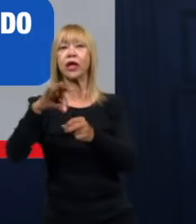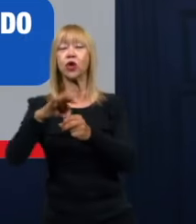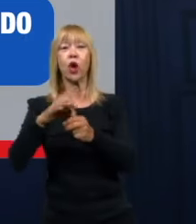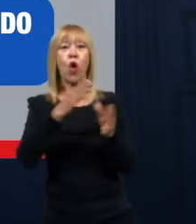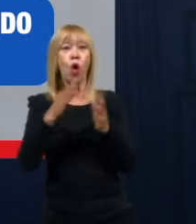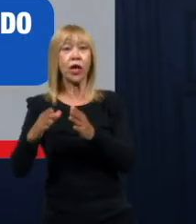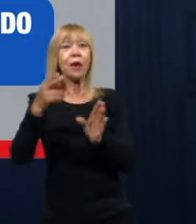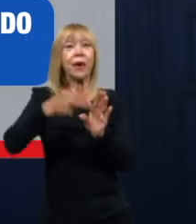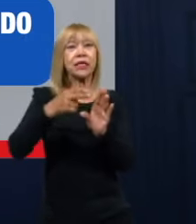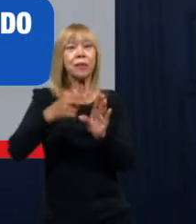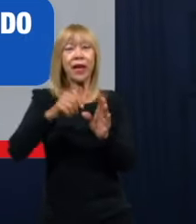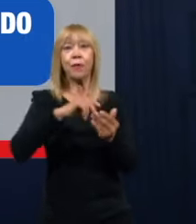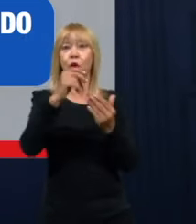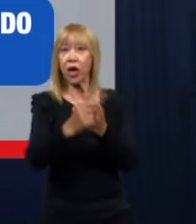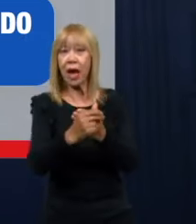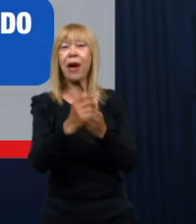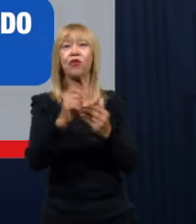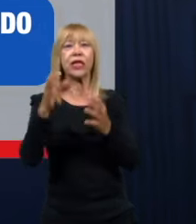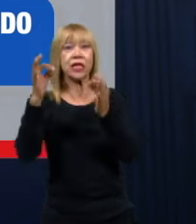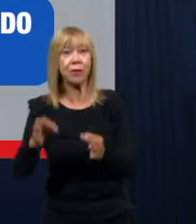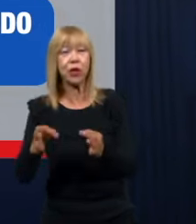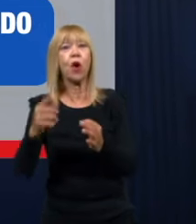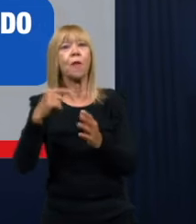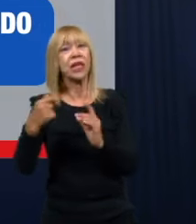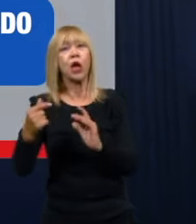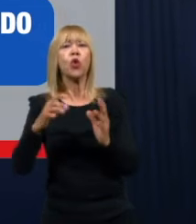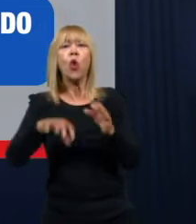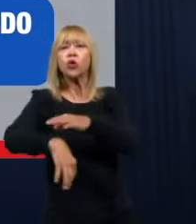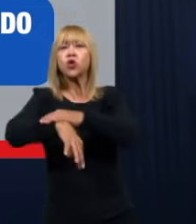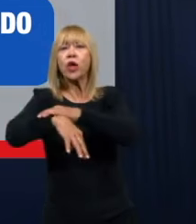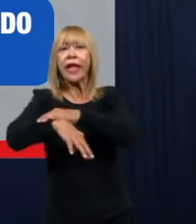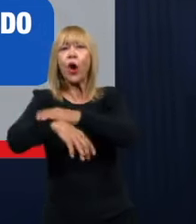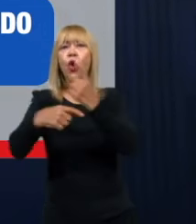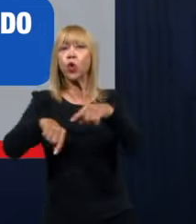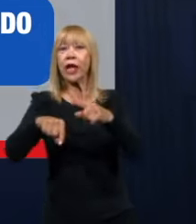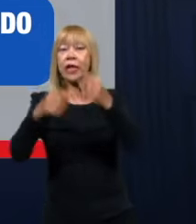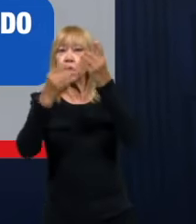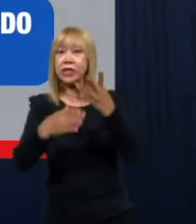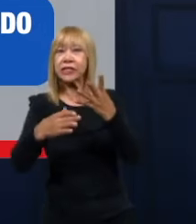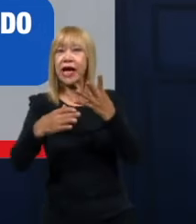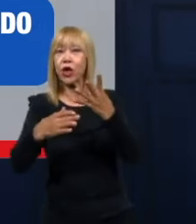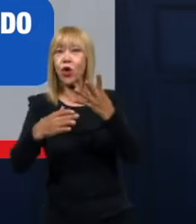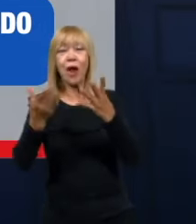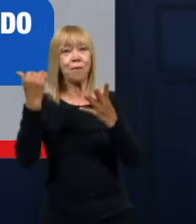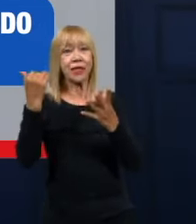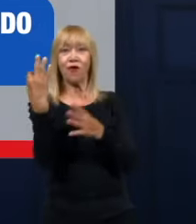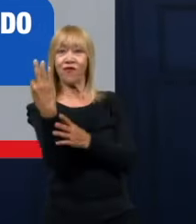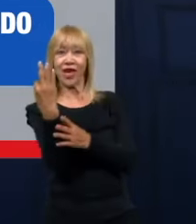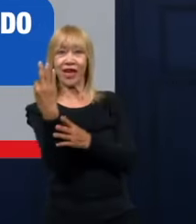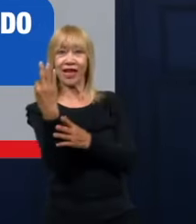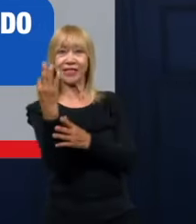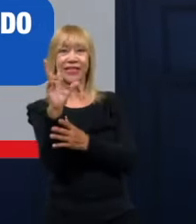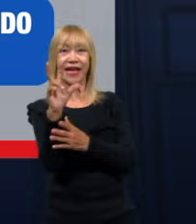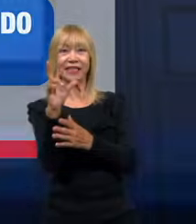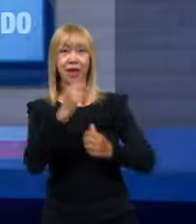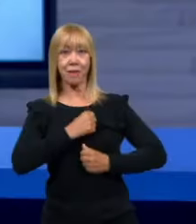orden de la participación en el programa fue determinado mediante un sorteo durante el noticiario estelar el pasado viernes 3